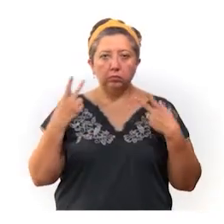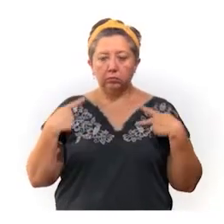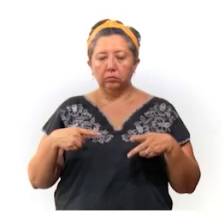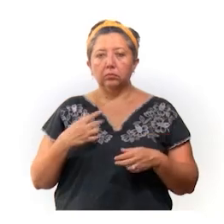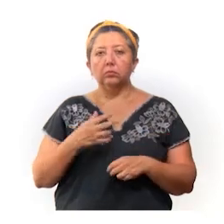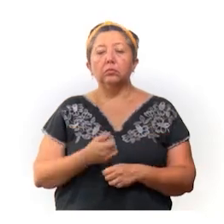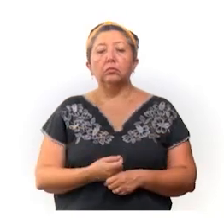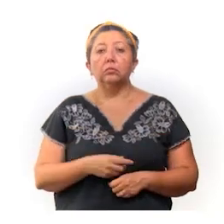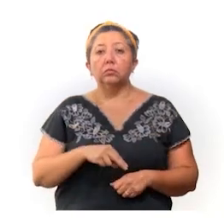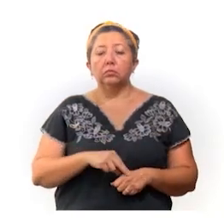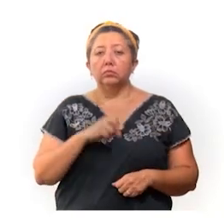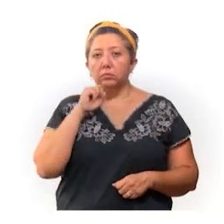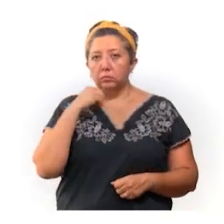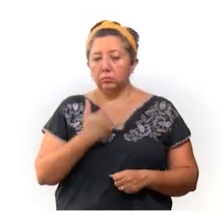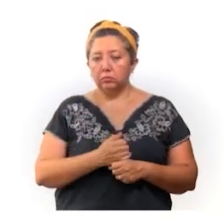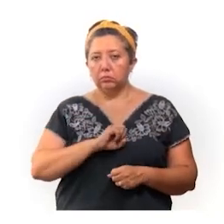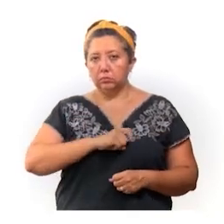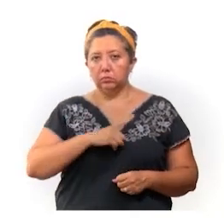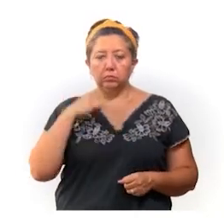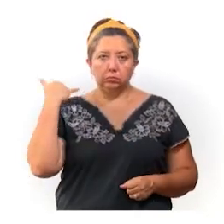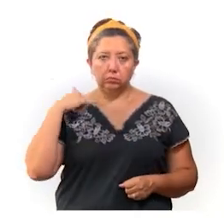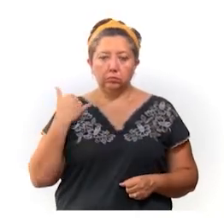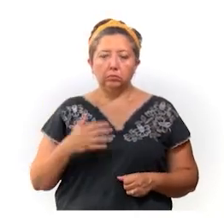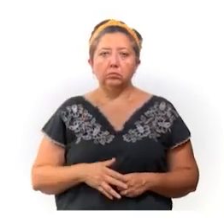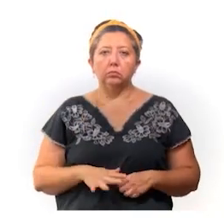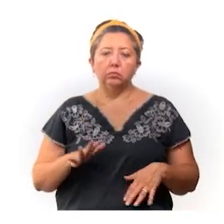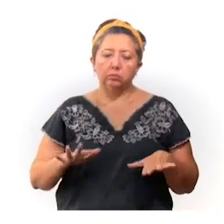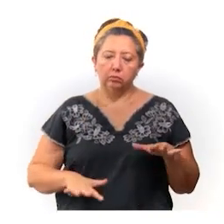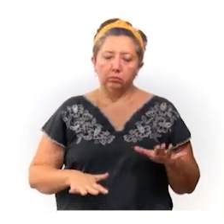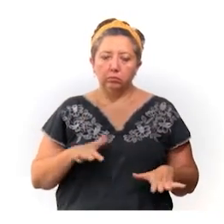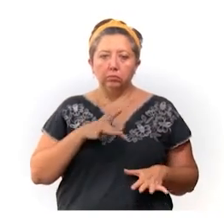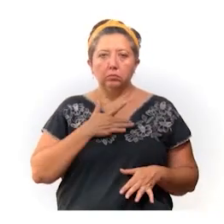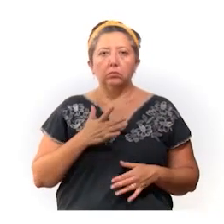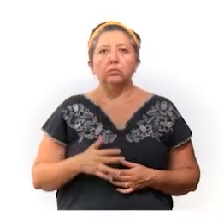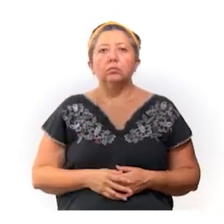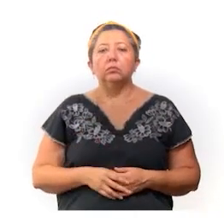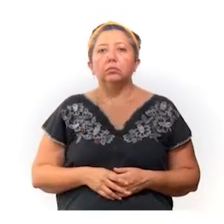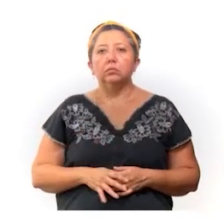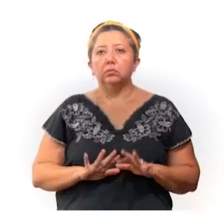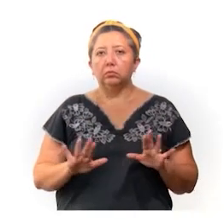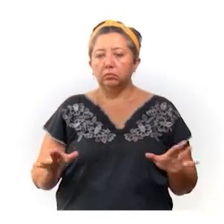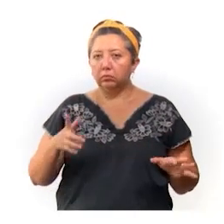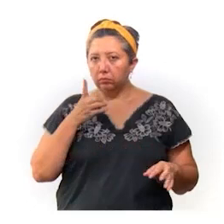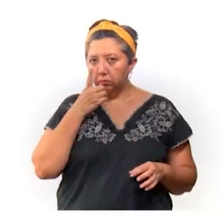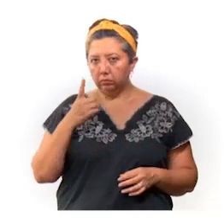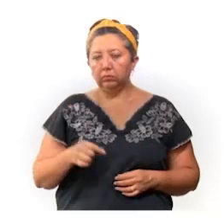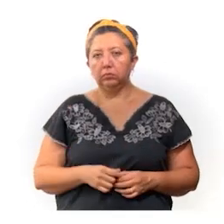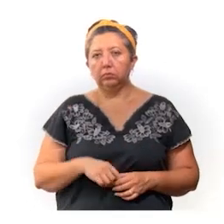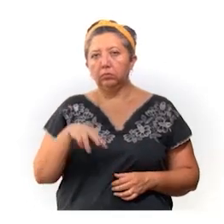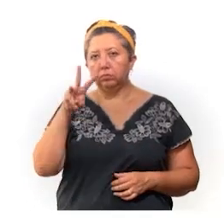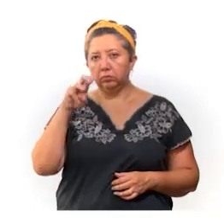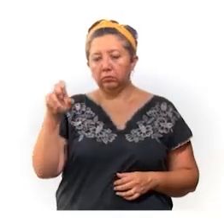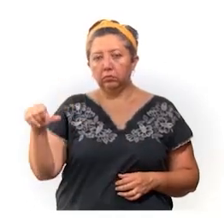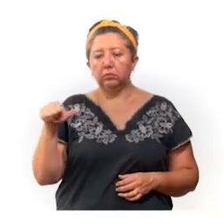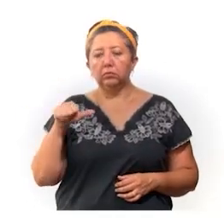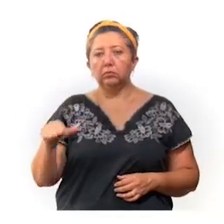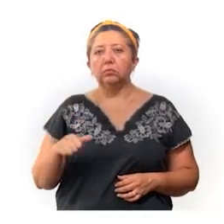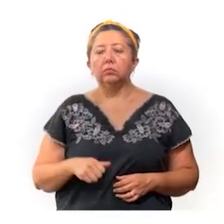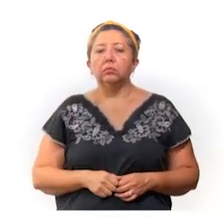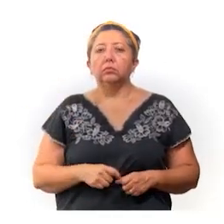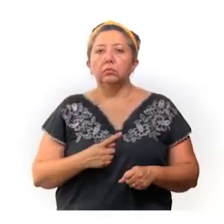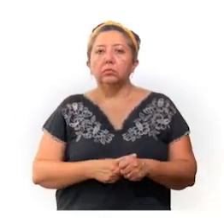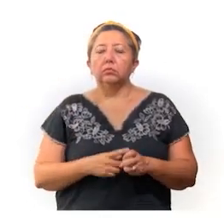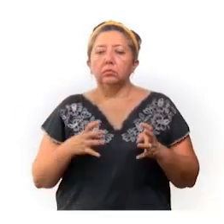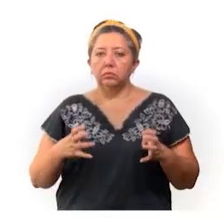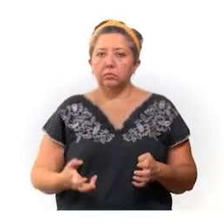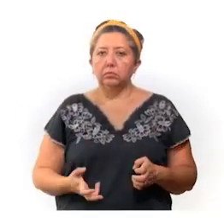monitoreados por personal médico de la Secretaría de Salud de Yucatán. Presentan síntomas leves. Como ya se mencionó, 316 de los